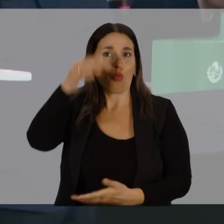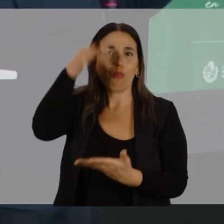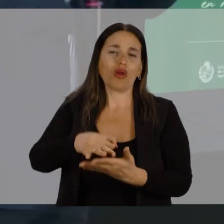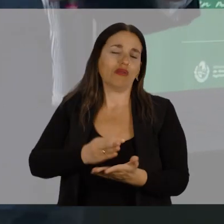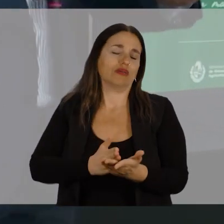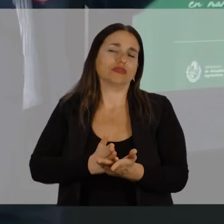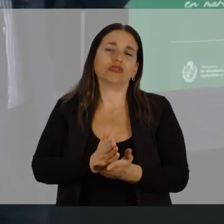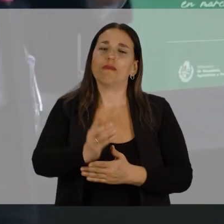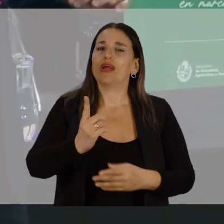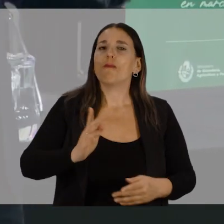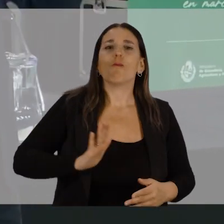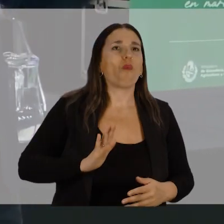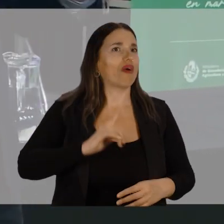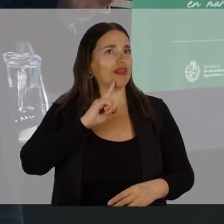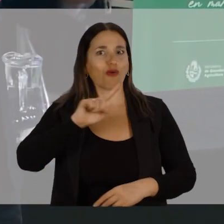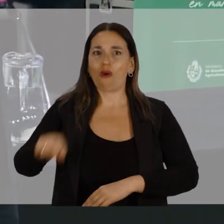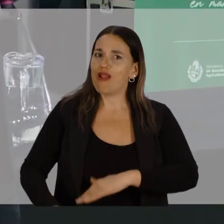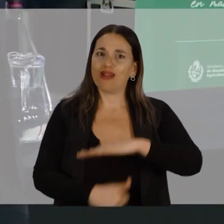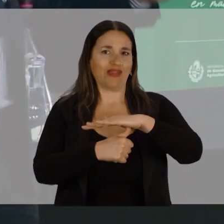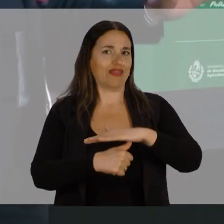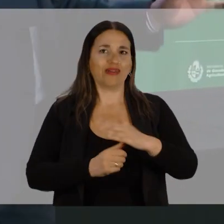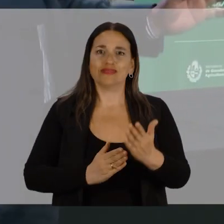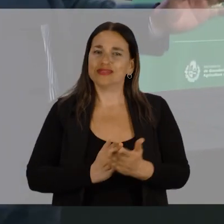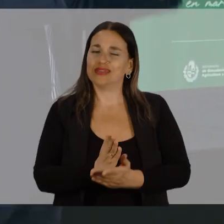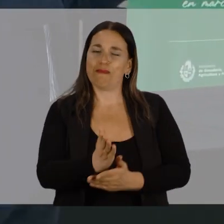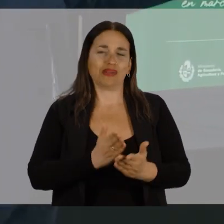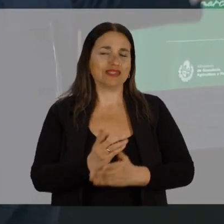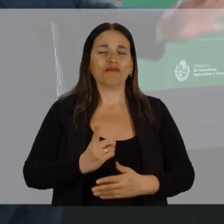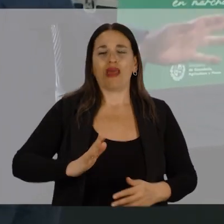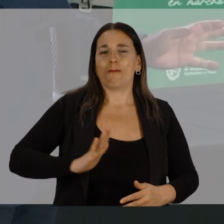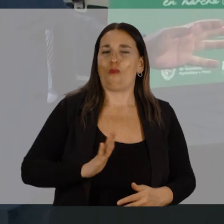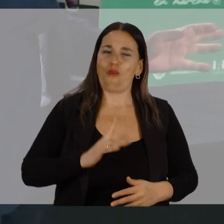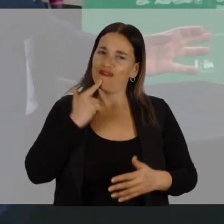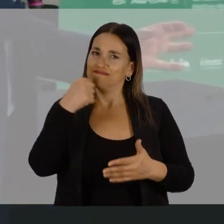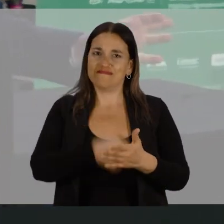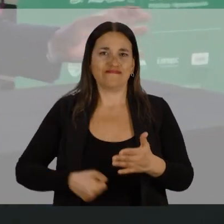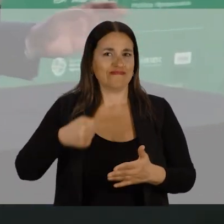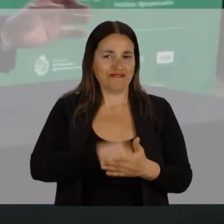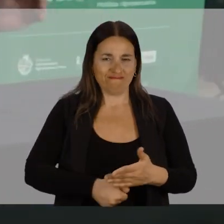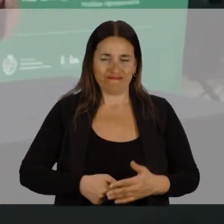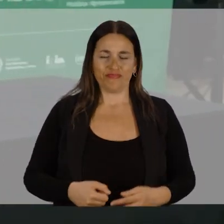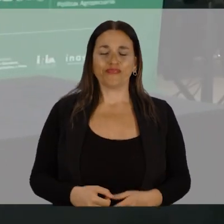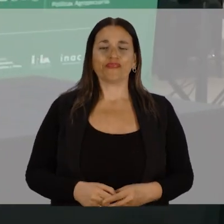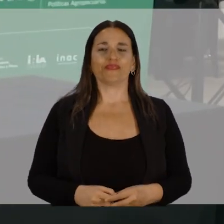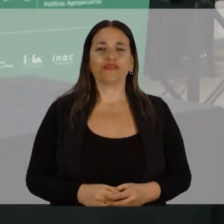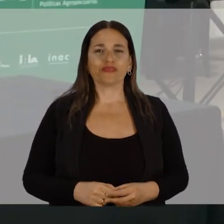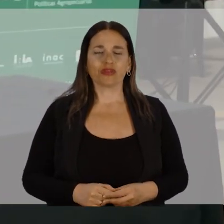del pago, siempre hay una mujer encabezándolo, indefectiblemente, por lo general es una mujer que lo encabeza.